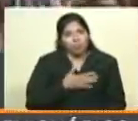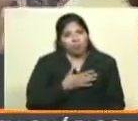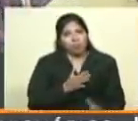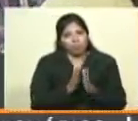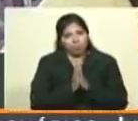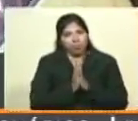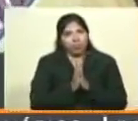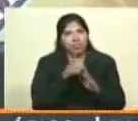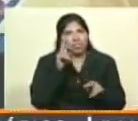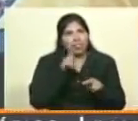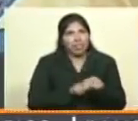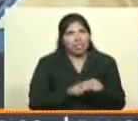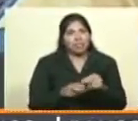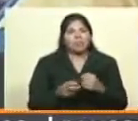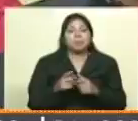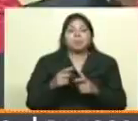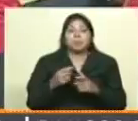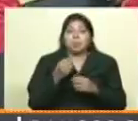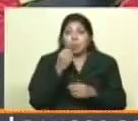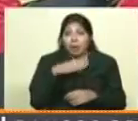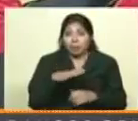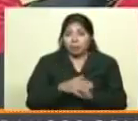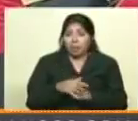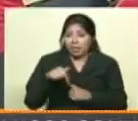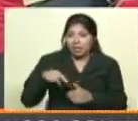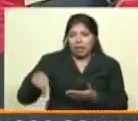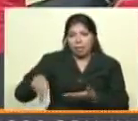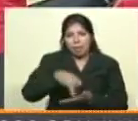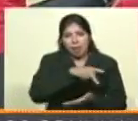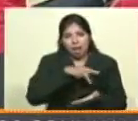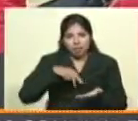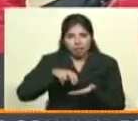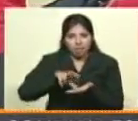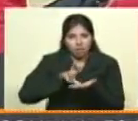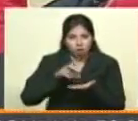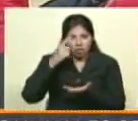Bueno, queridos hermanos, hermanas, en esta Plaza Bolívar tan bonita,